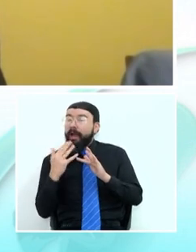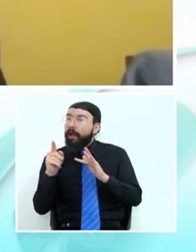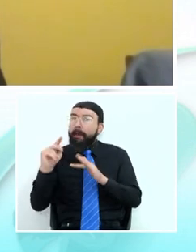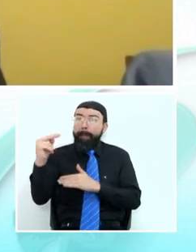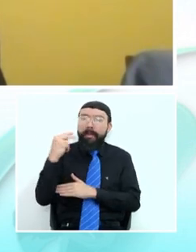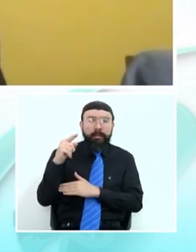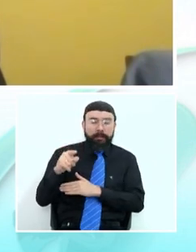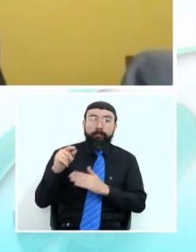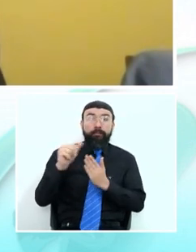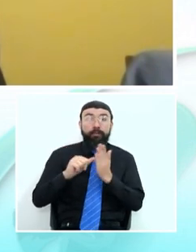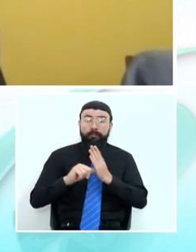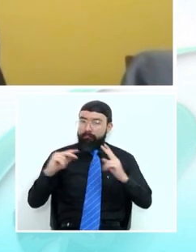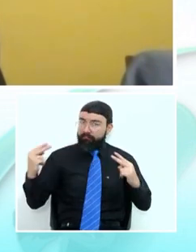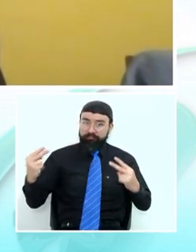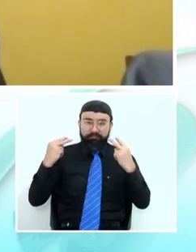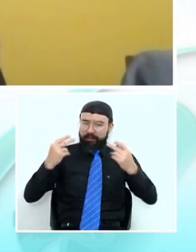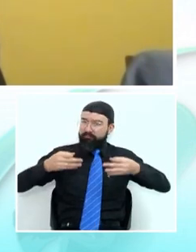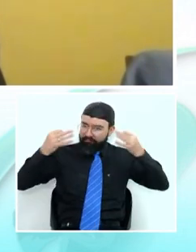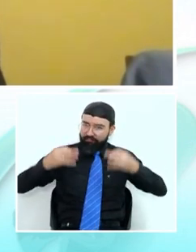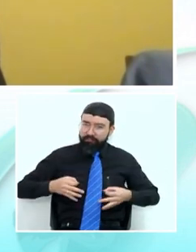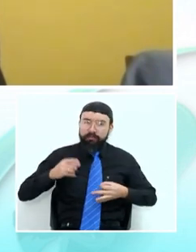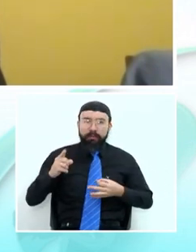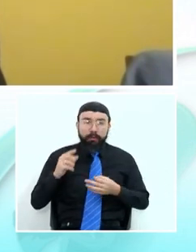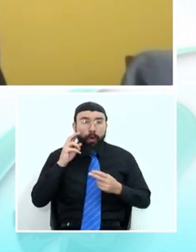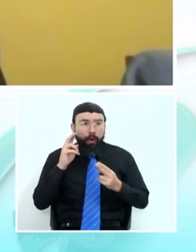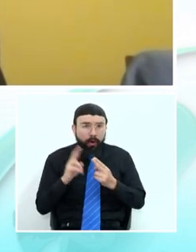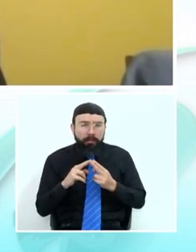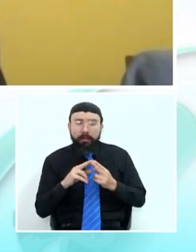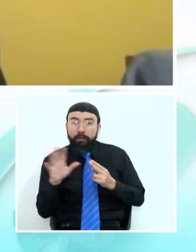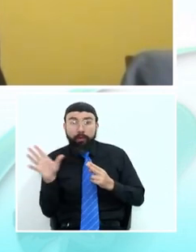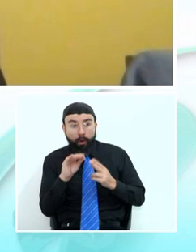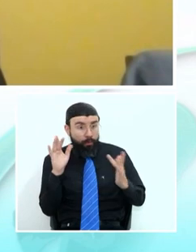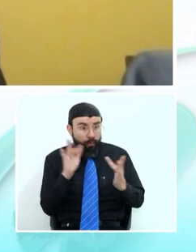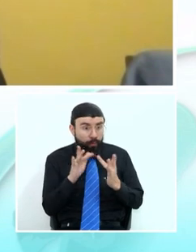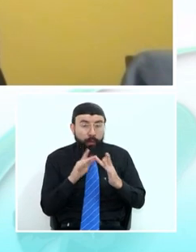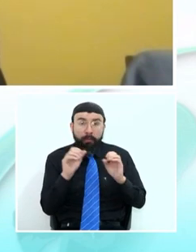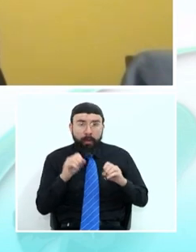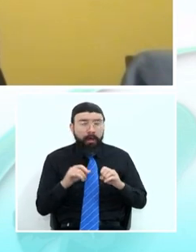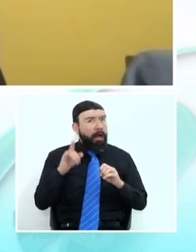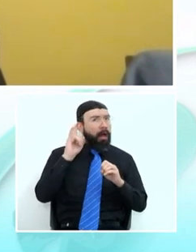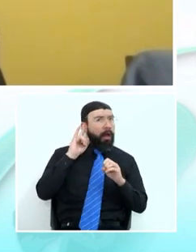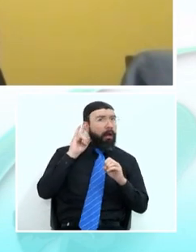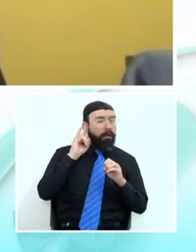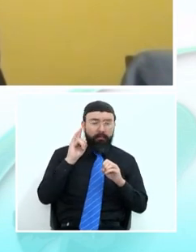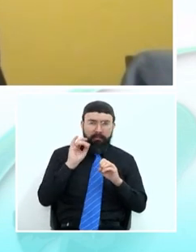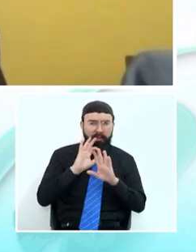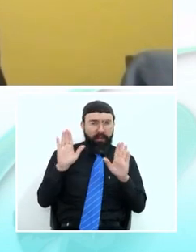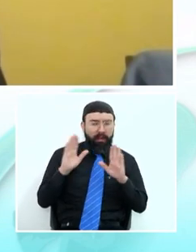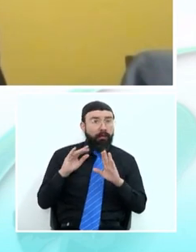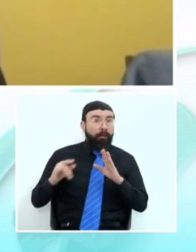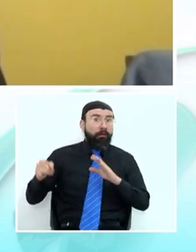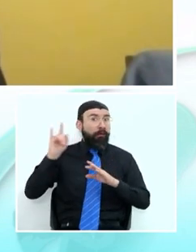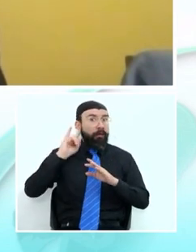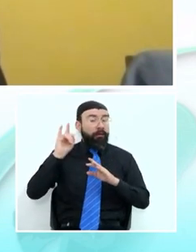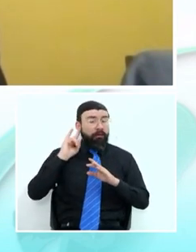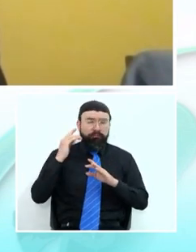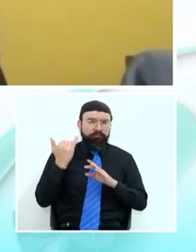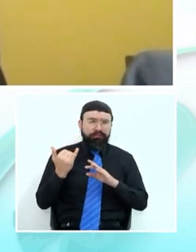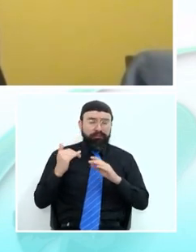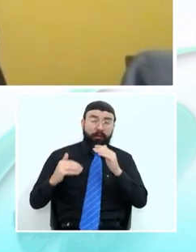en directo y vean todo, se retroalimenten con lo que estamos haciendo, lo puede conectarse sin volumen para que no se retorne el audio.